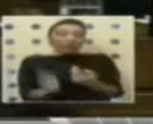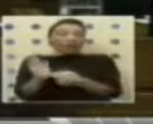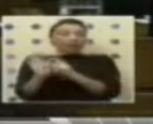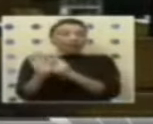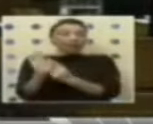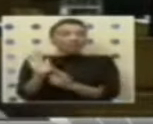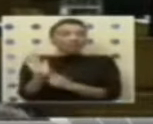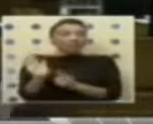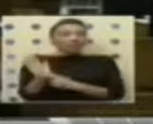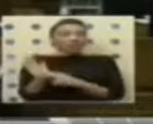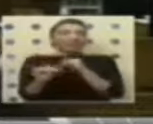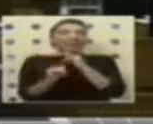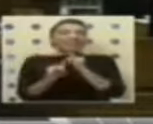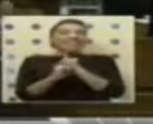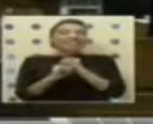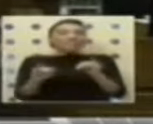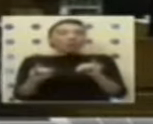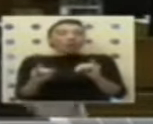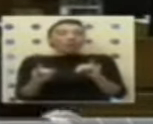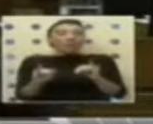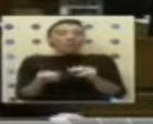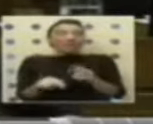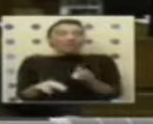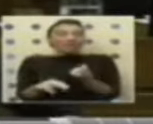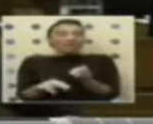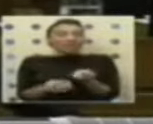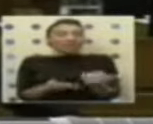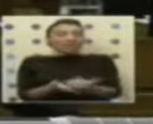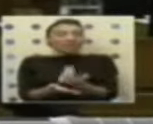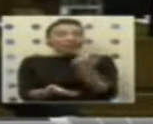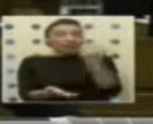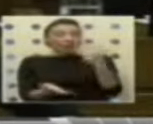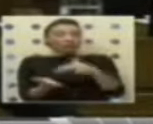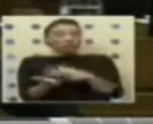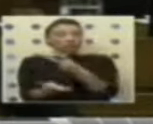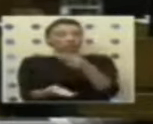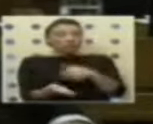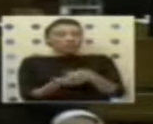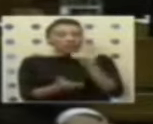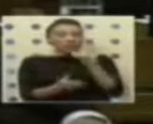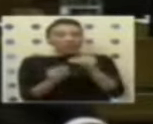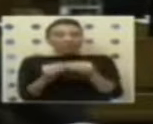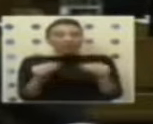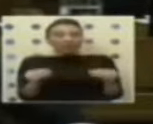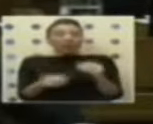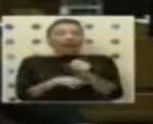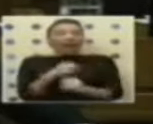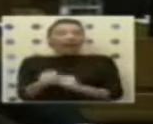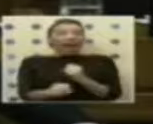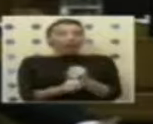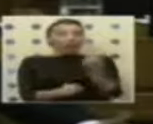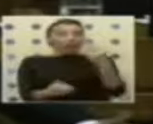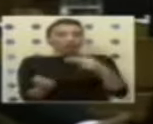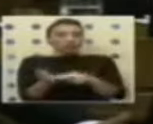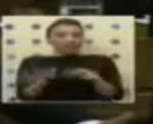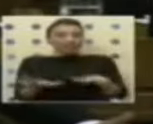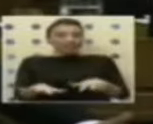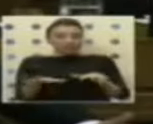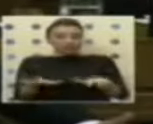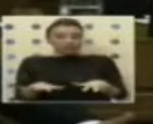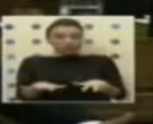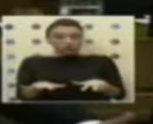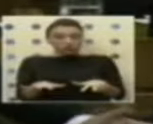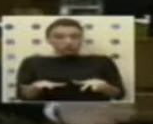Santana, quien tuvo fuertes críticas hacia el proyecto. El mismo diputado se molestó al ser interrumpido por una risa del ministro del Interior,